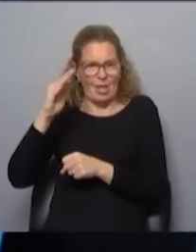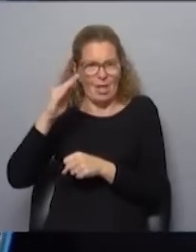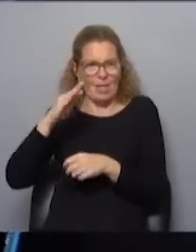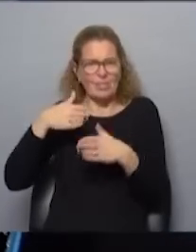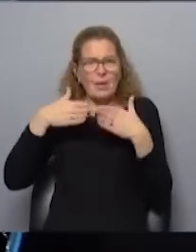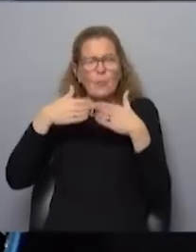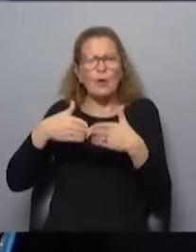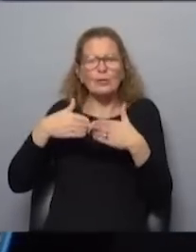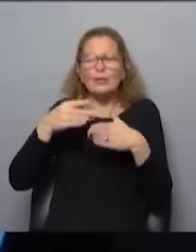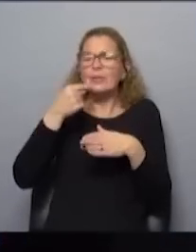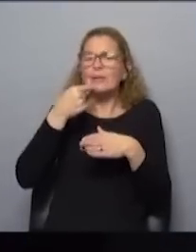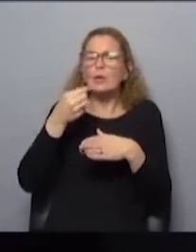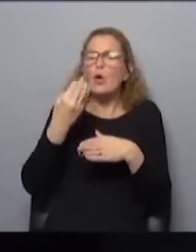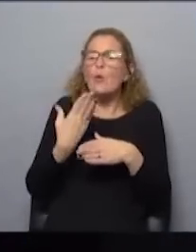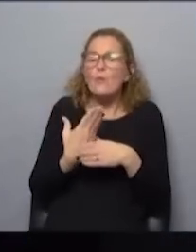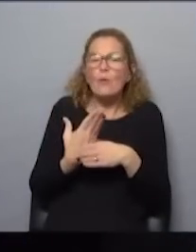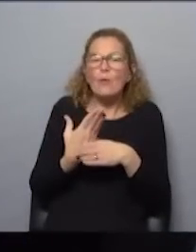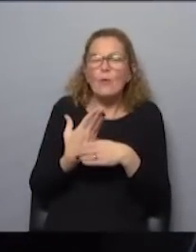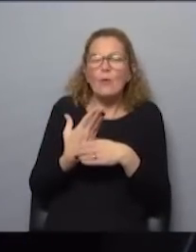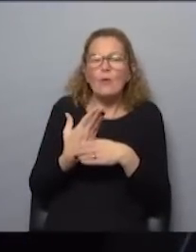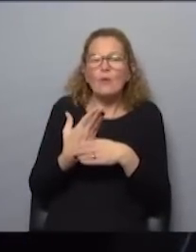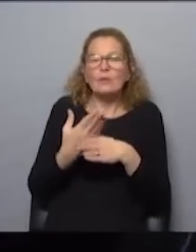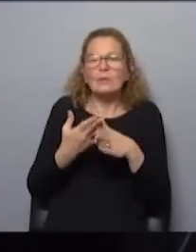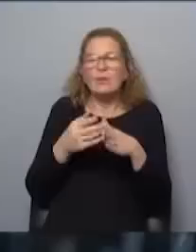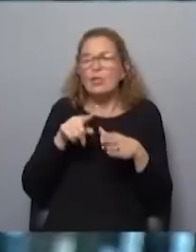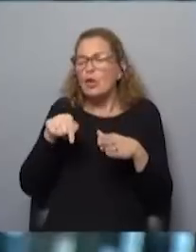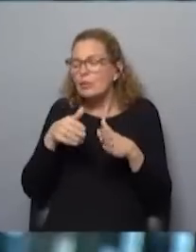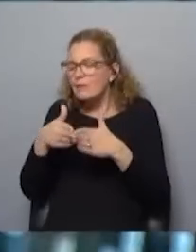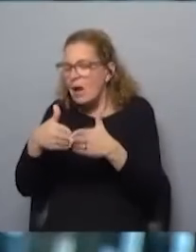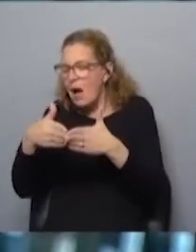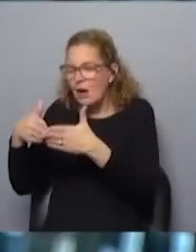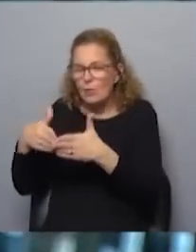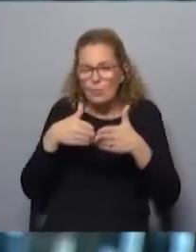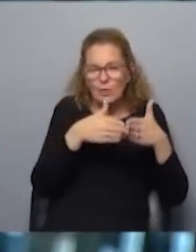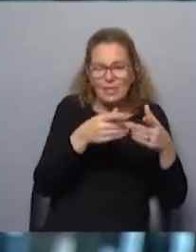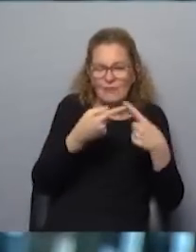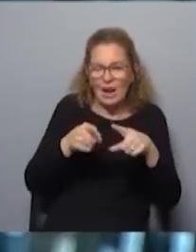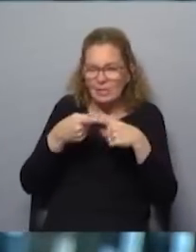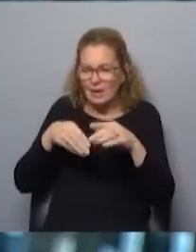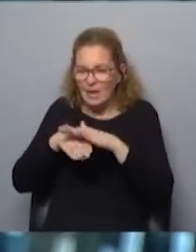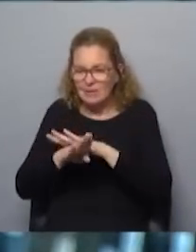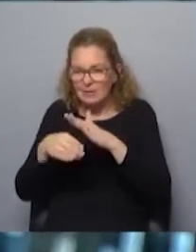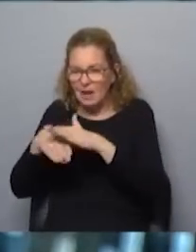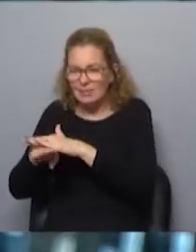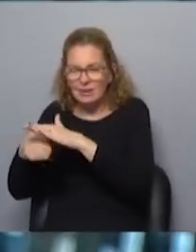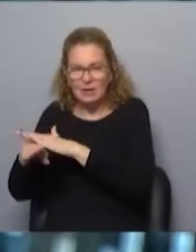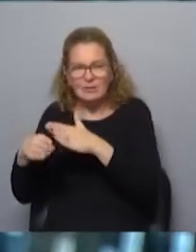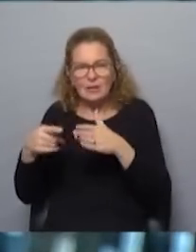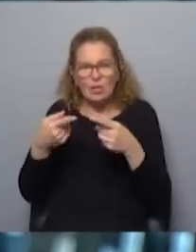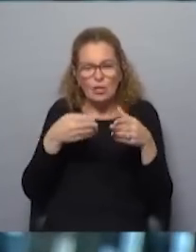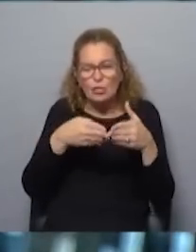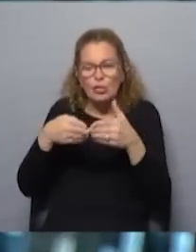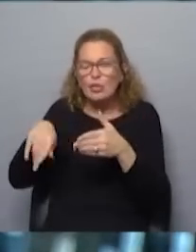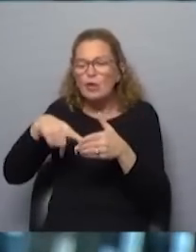determinar cómo se van a ubicar los distintos buques que entren dentro del puerto de montevideo